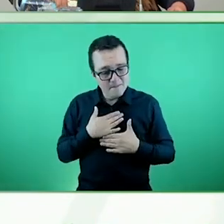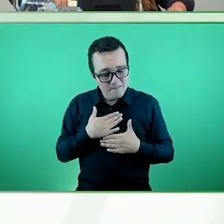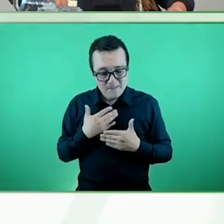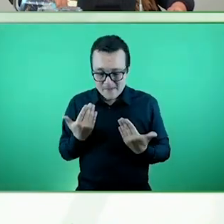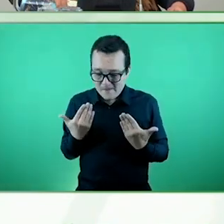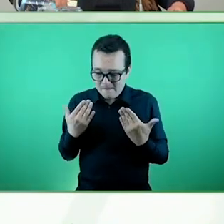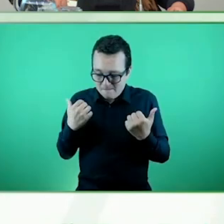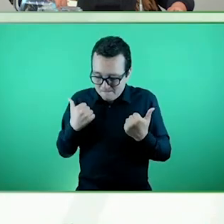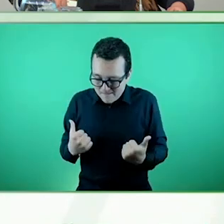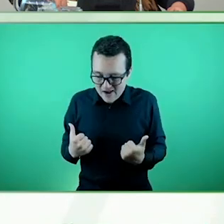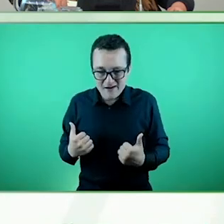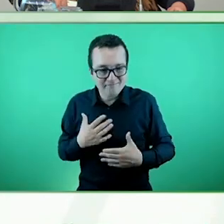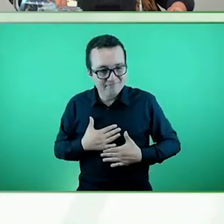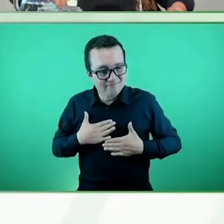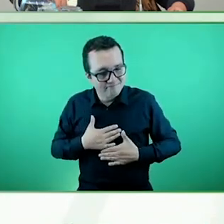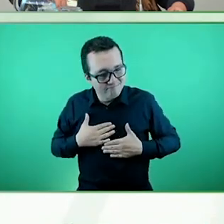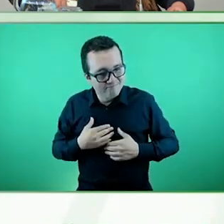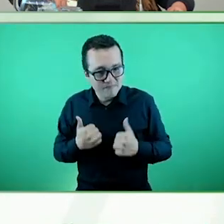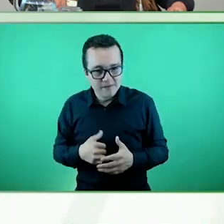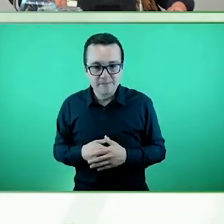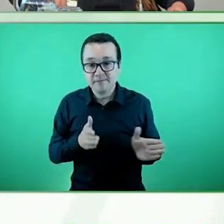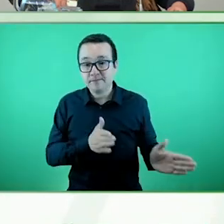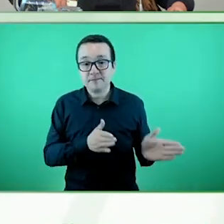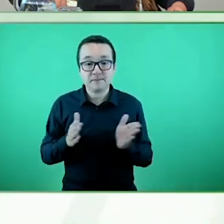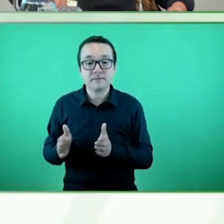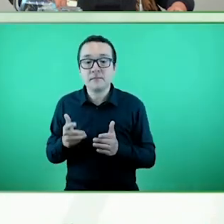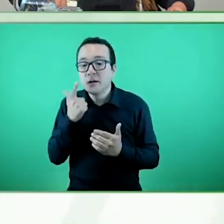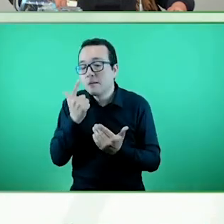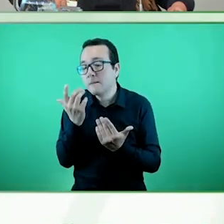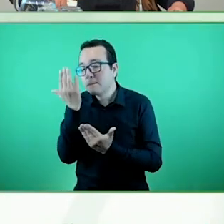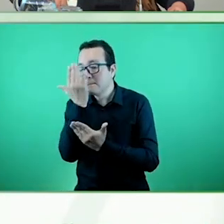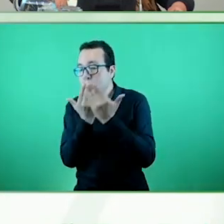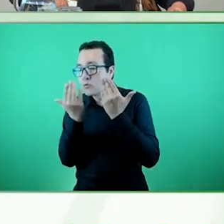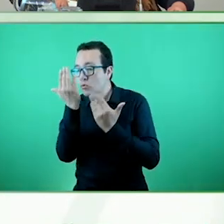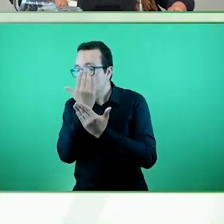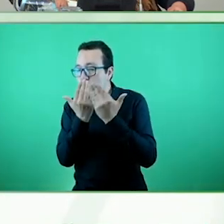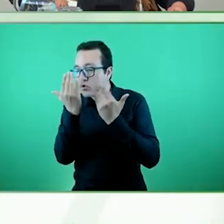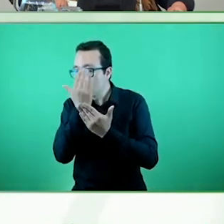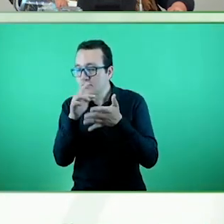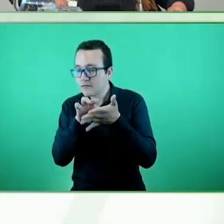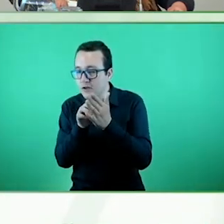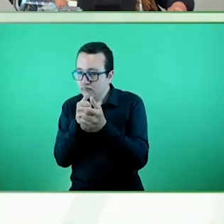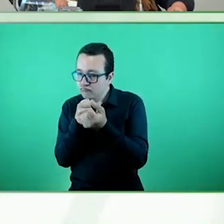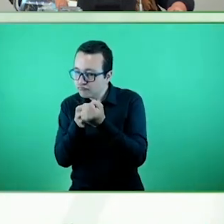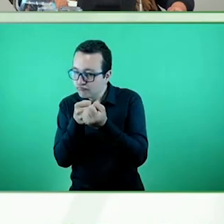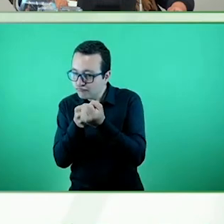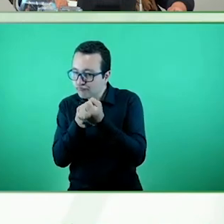Hemos también incorporado un piloto de asistencia personal para el trabajo. Este